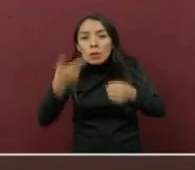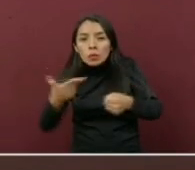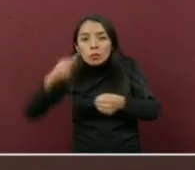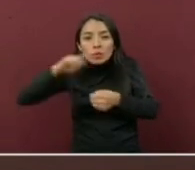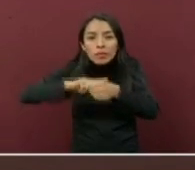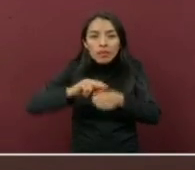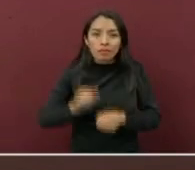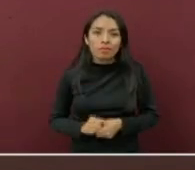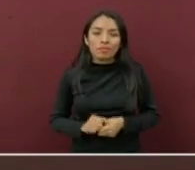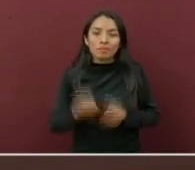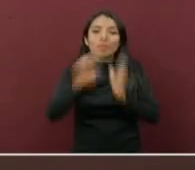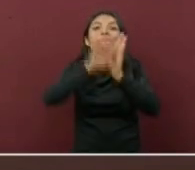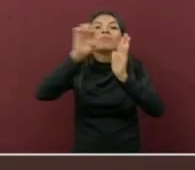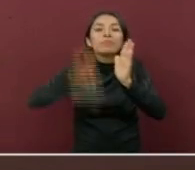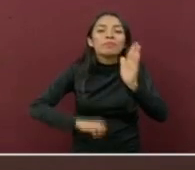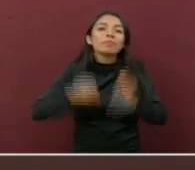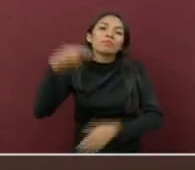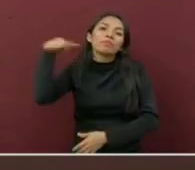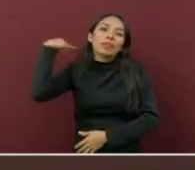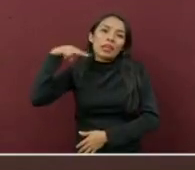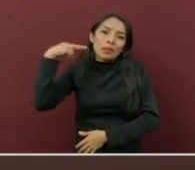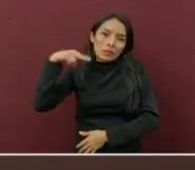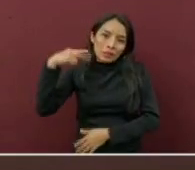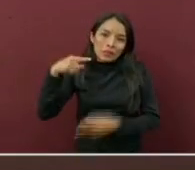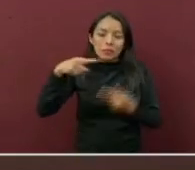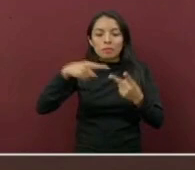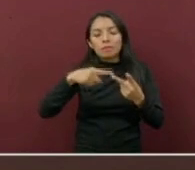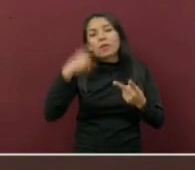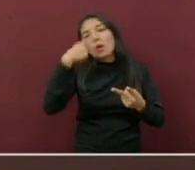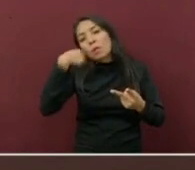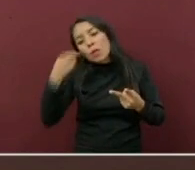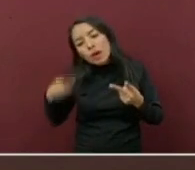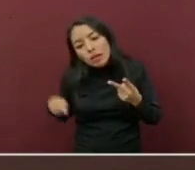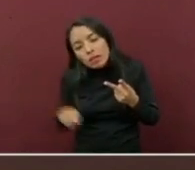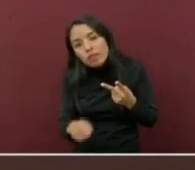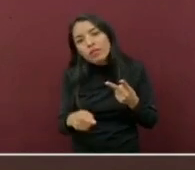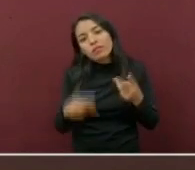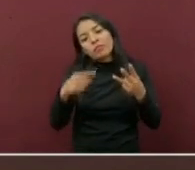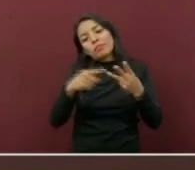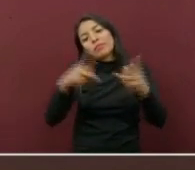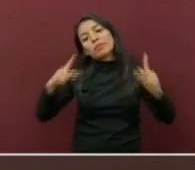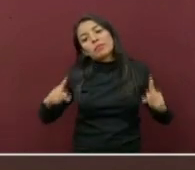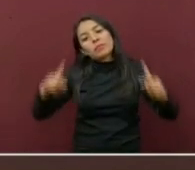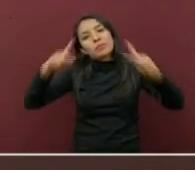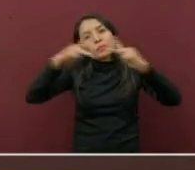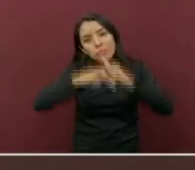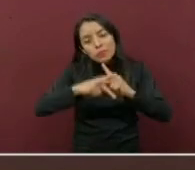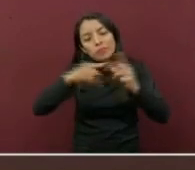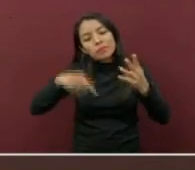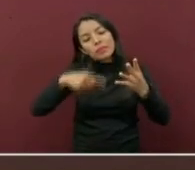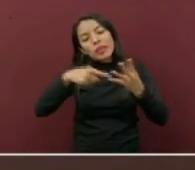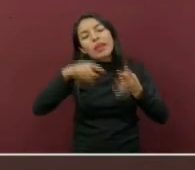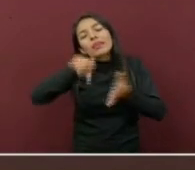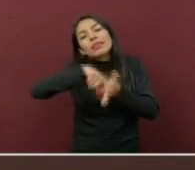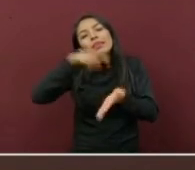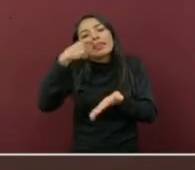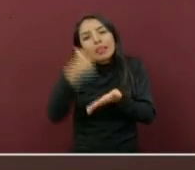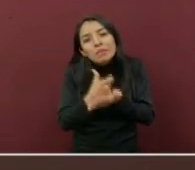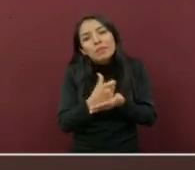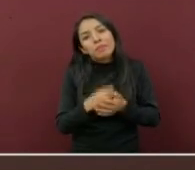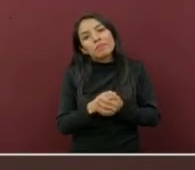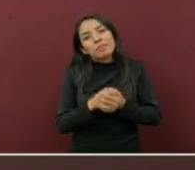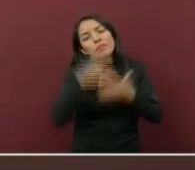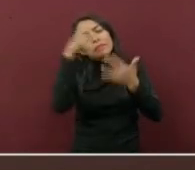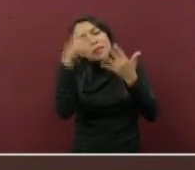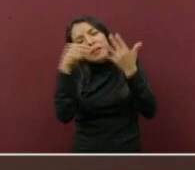del puerto de veracruz de boca del río de poza rica- de xalapa y así